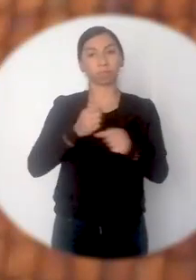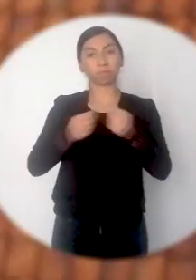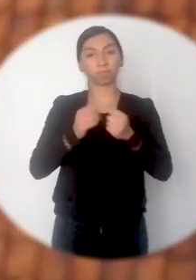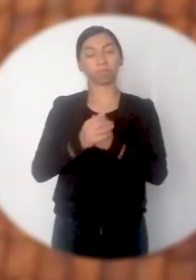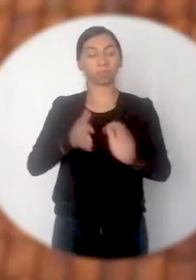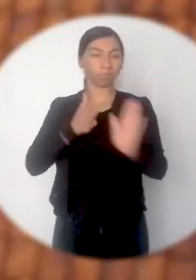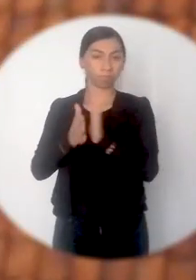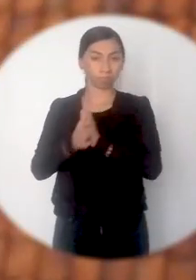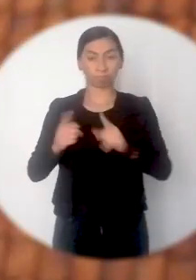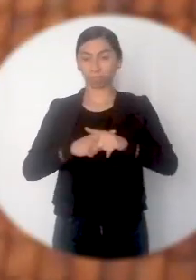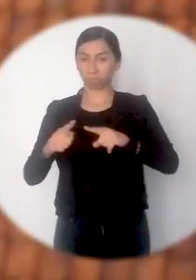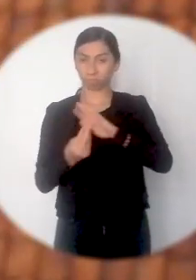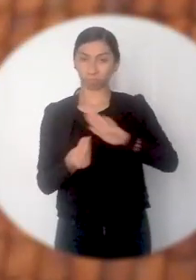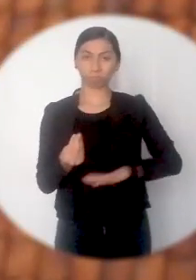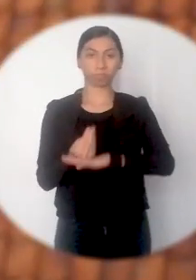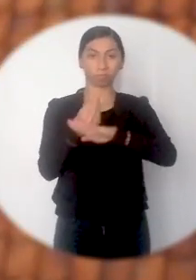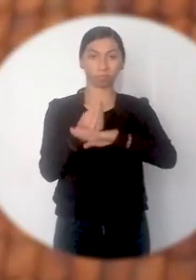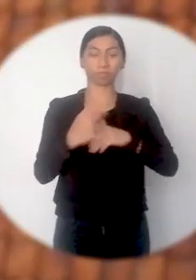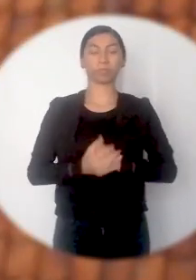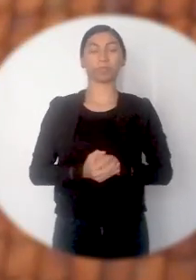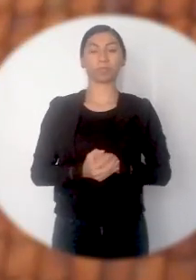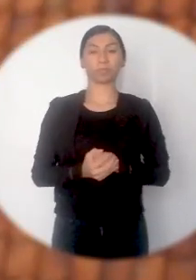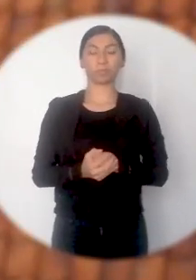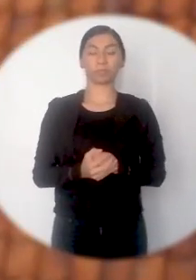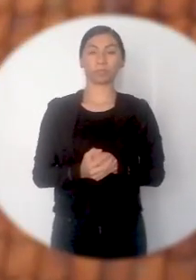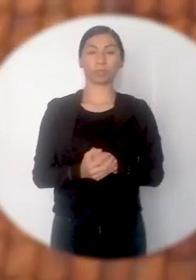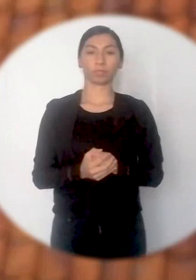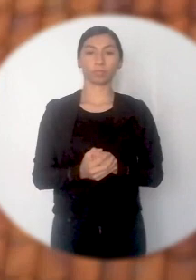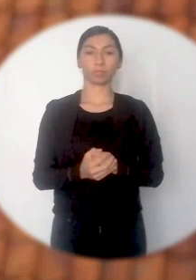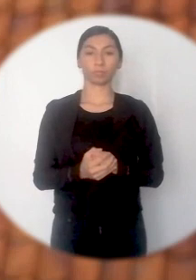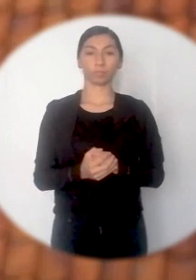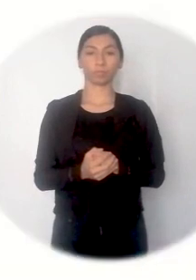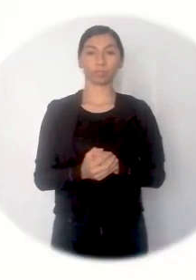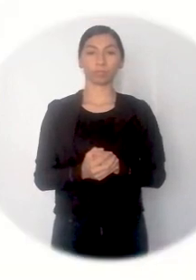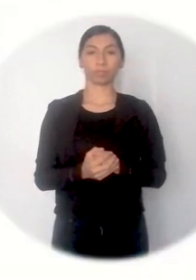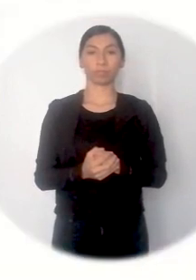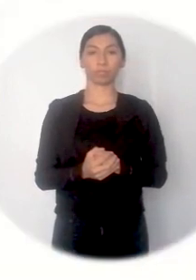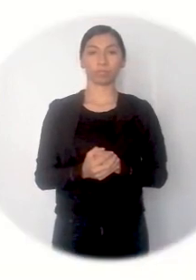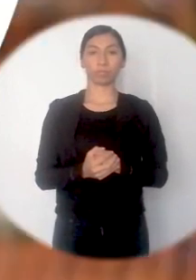Bienvenidos a V Noticias, el informativo semanal de la Unidad para la Atención y Reparación Integral a las Víctimas.